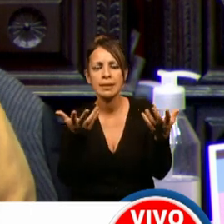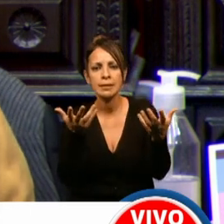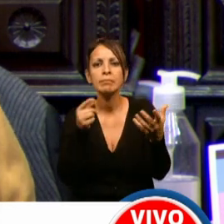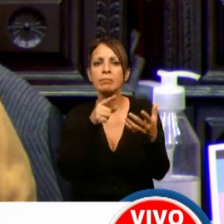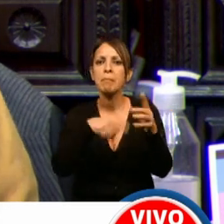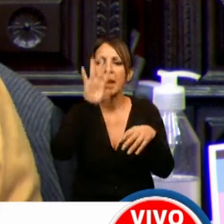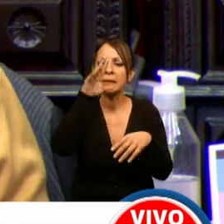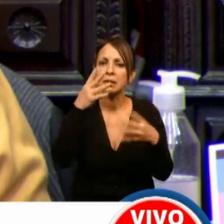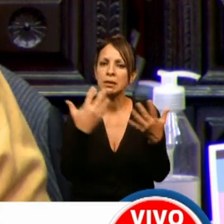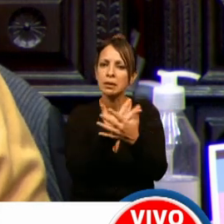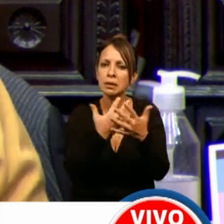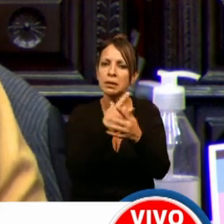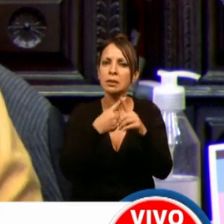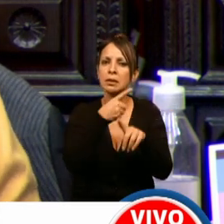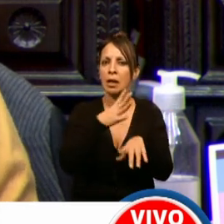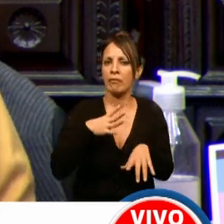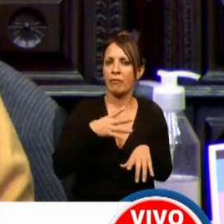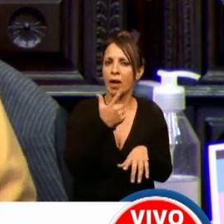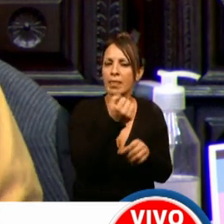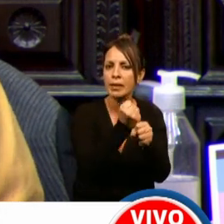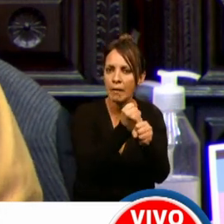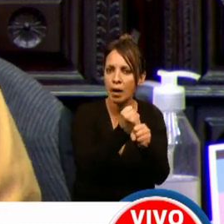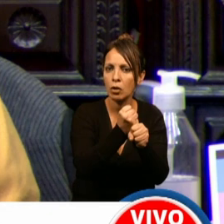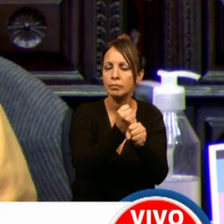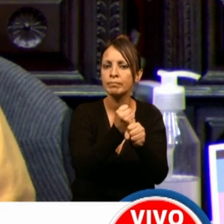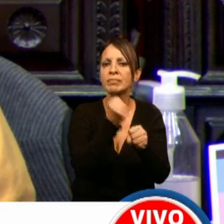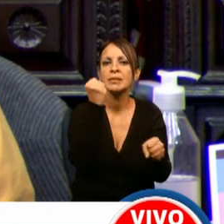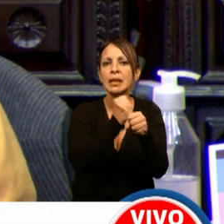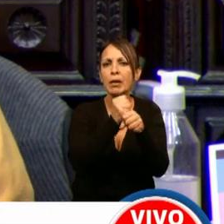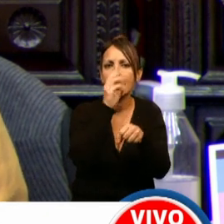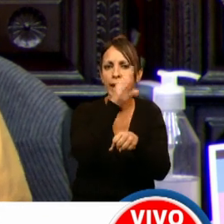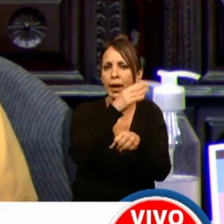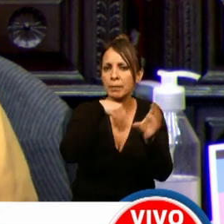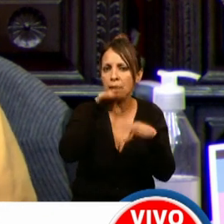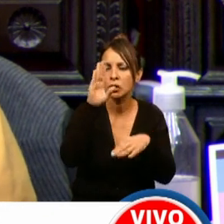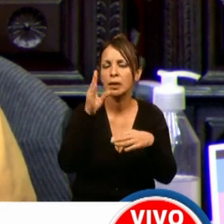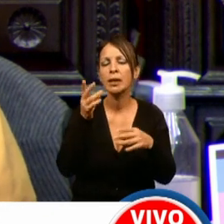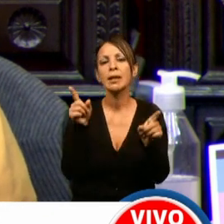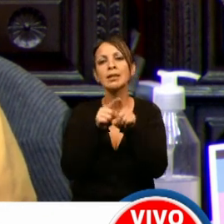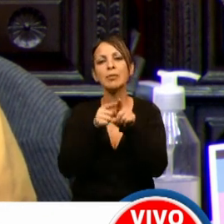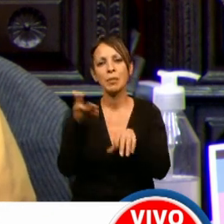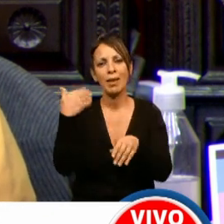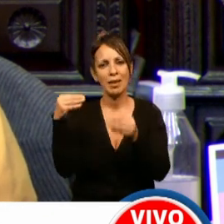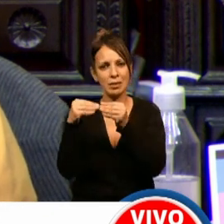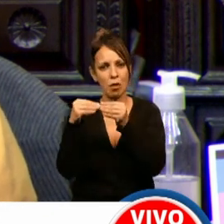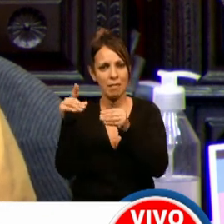más los afecta la informalidad como decía nuestra compañera miembro informe a miembro informante de